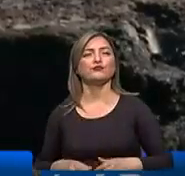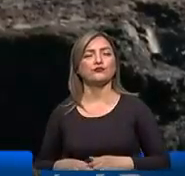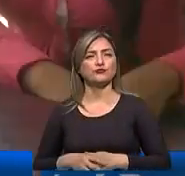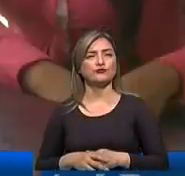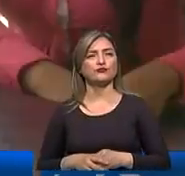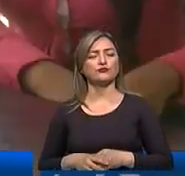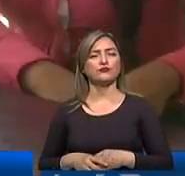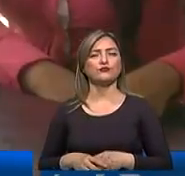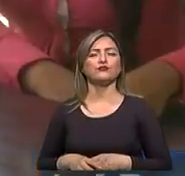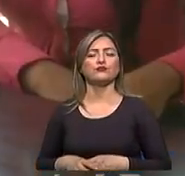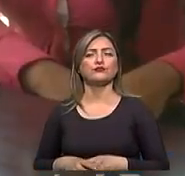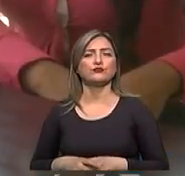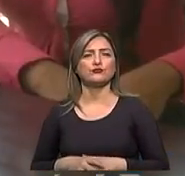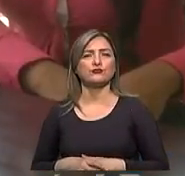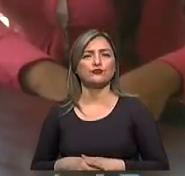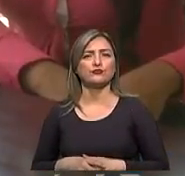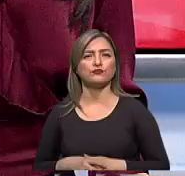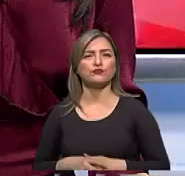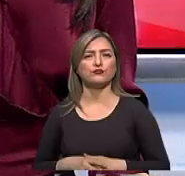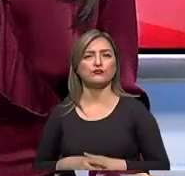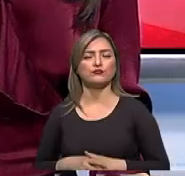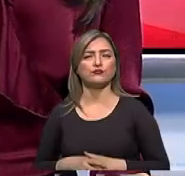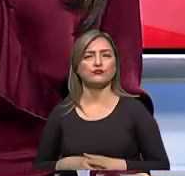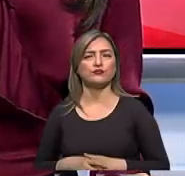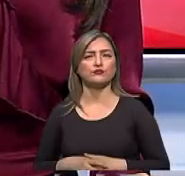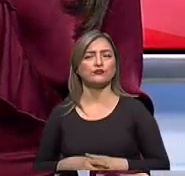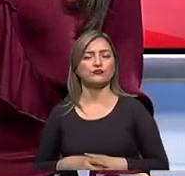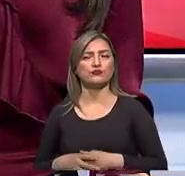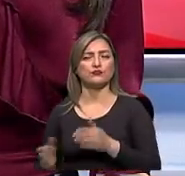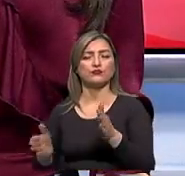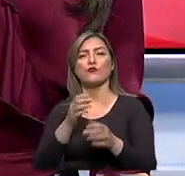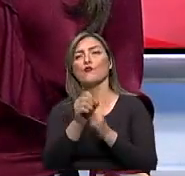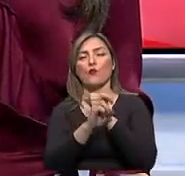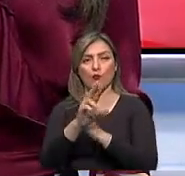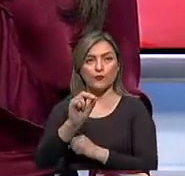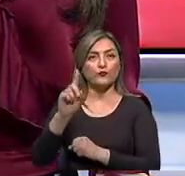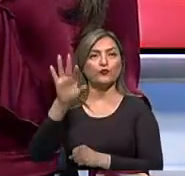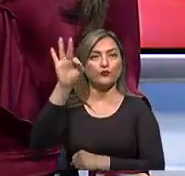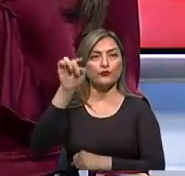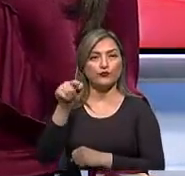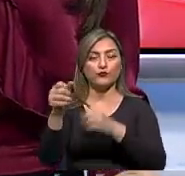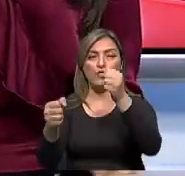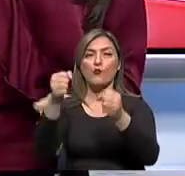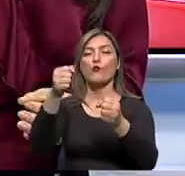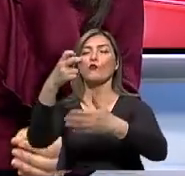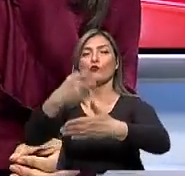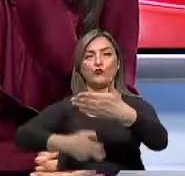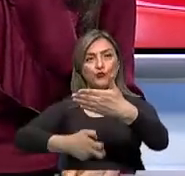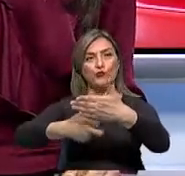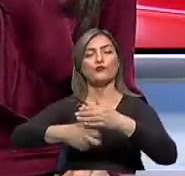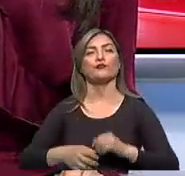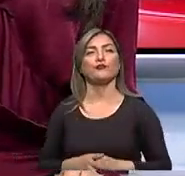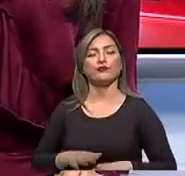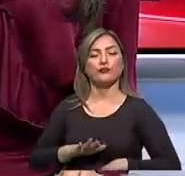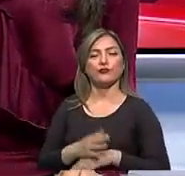posible. Helen Quiñones, 24 horas. En lo que va del año, cerca de 9.000 conductores han sido sancionados